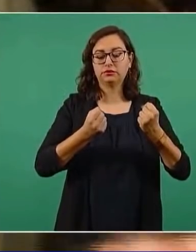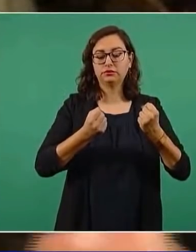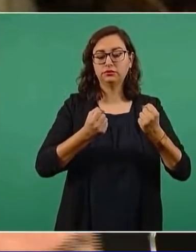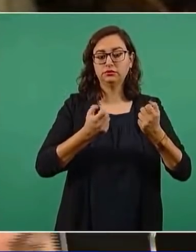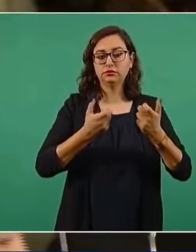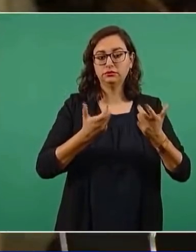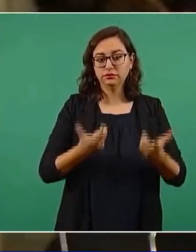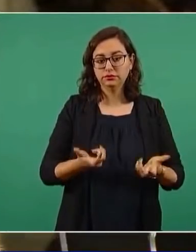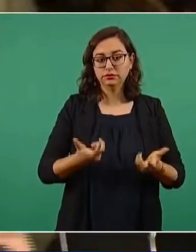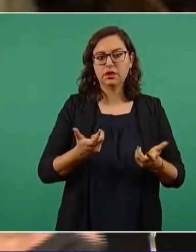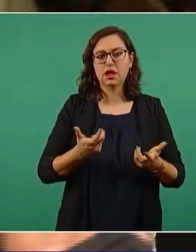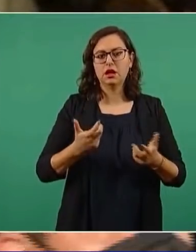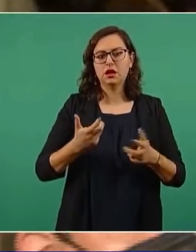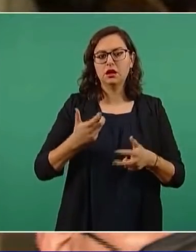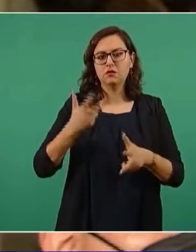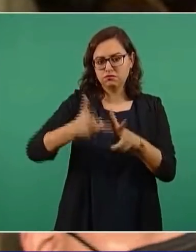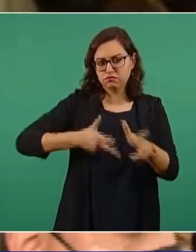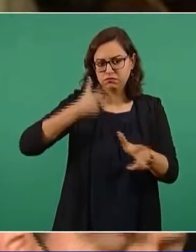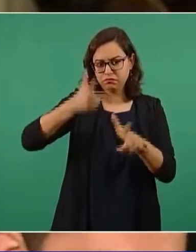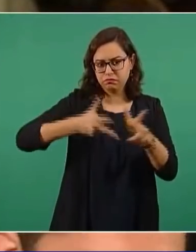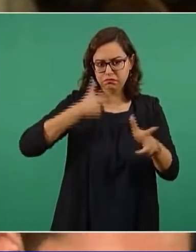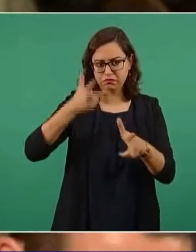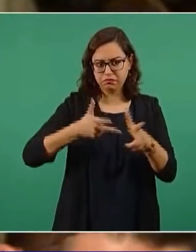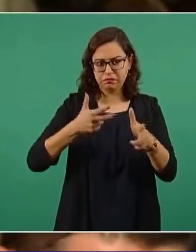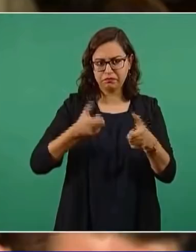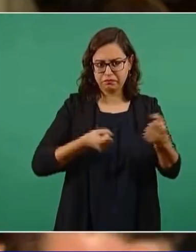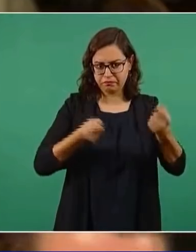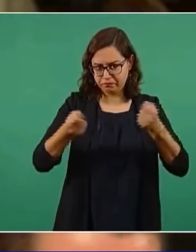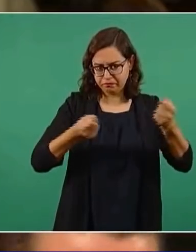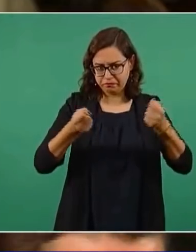a los ferrocarrileros, a los